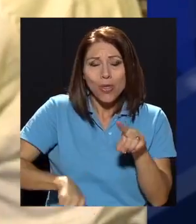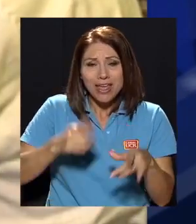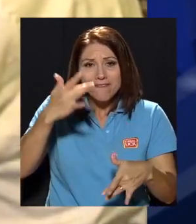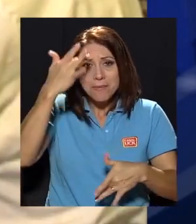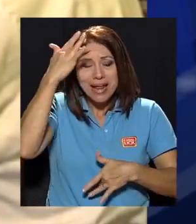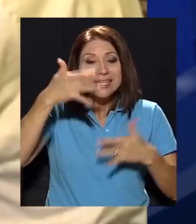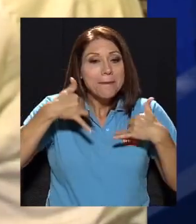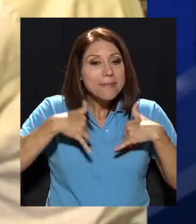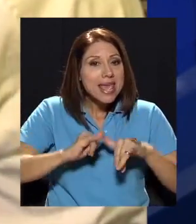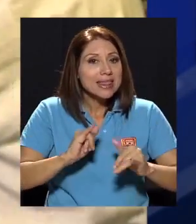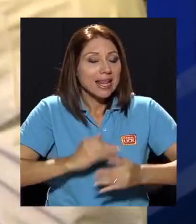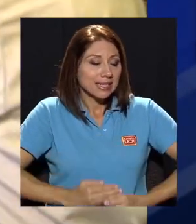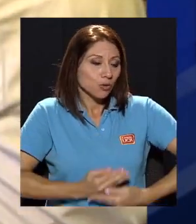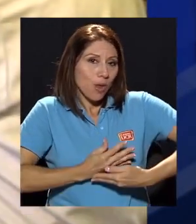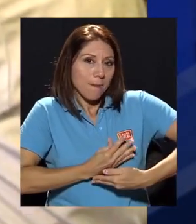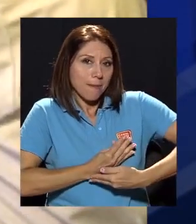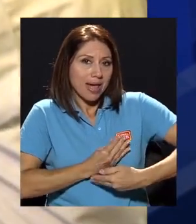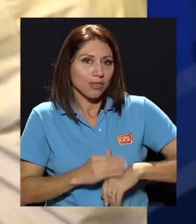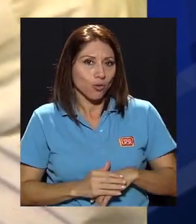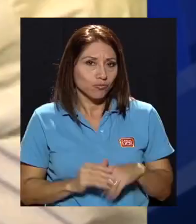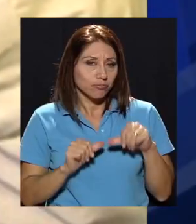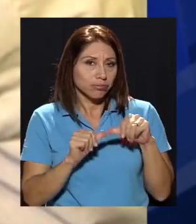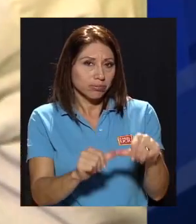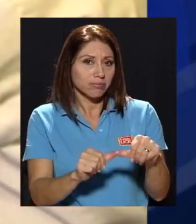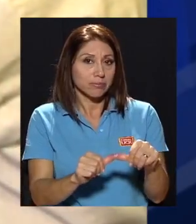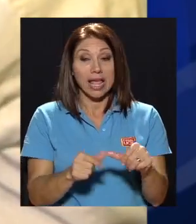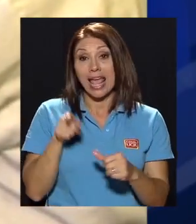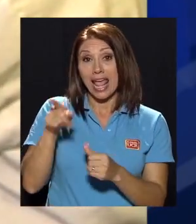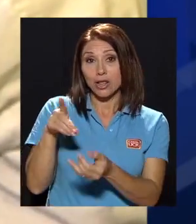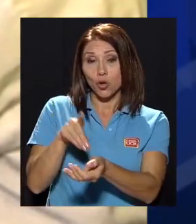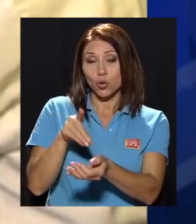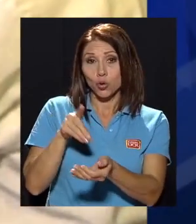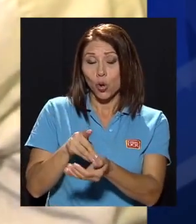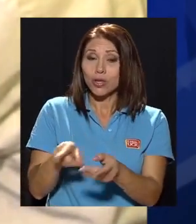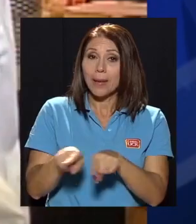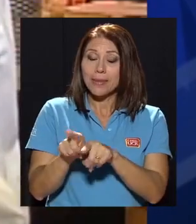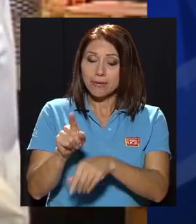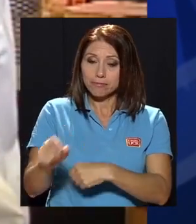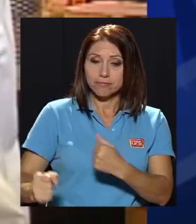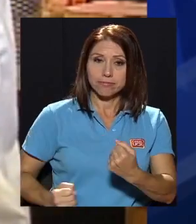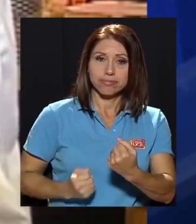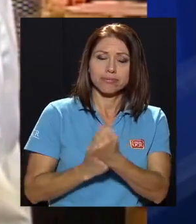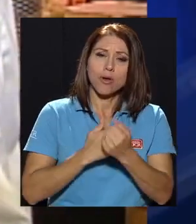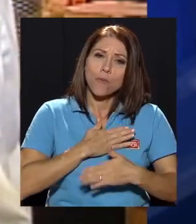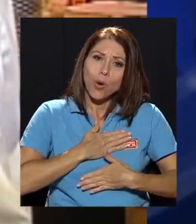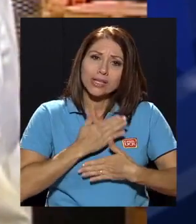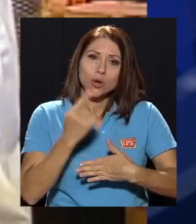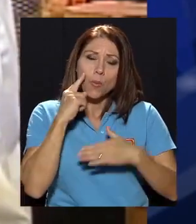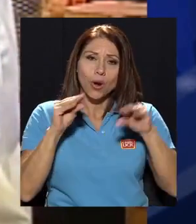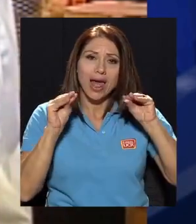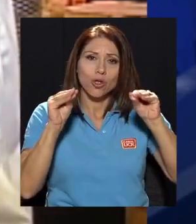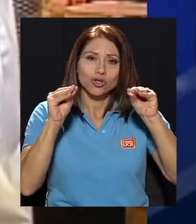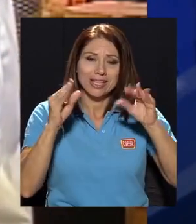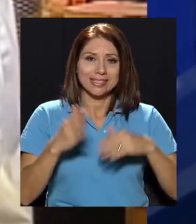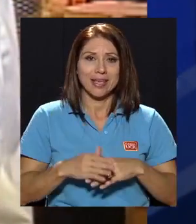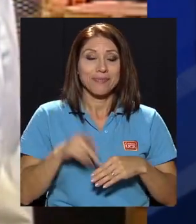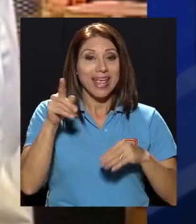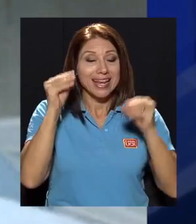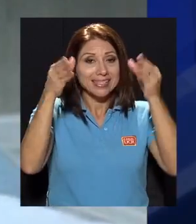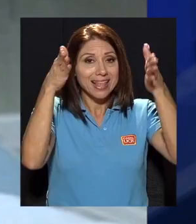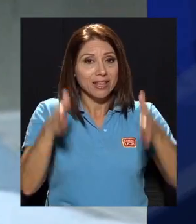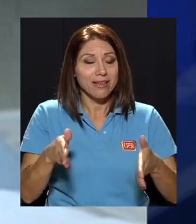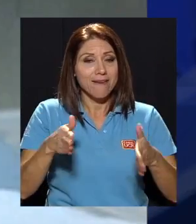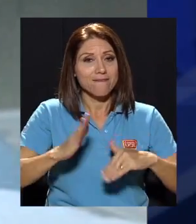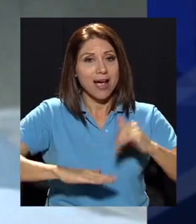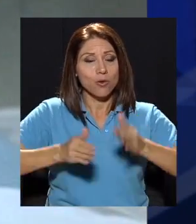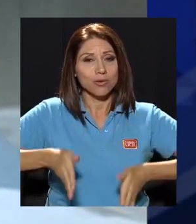Los aportes del doctor Mata se complementan con su vocación por la docencia. Es catedrático de la Facultad de Medicina